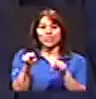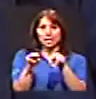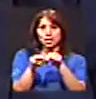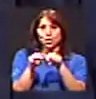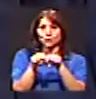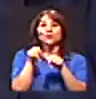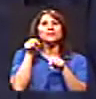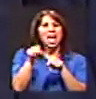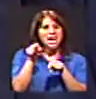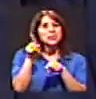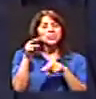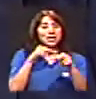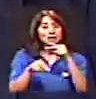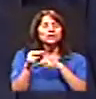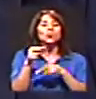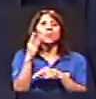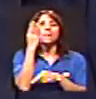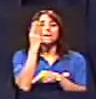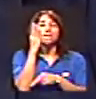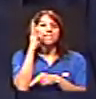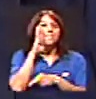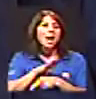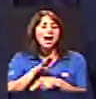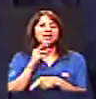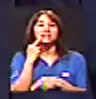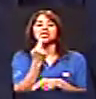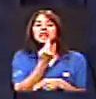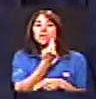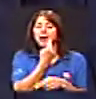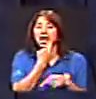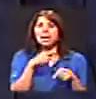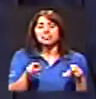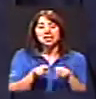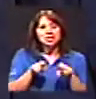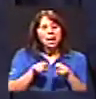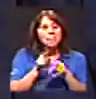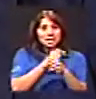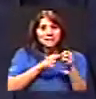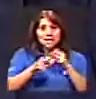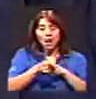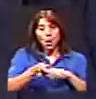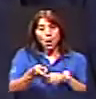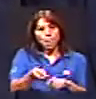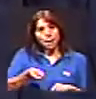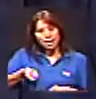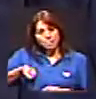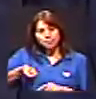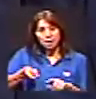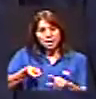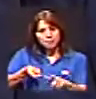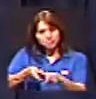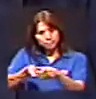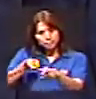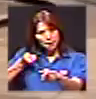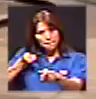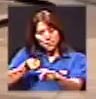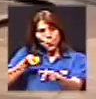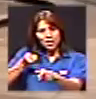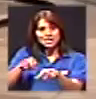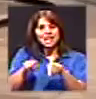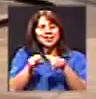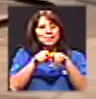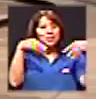Al puro final incluso puso un salón de pules y hasta una tienda, pero la mayoría parte de los años en